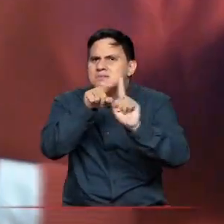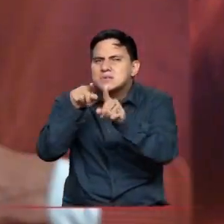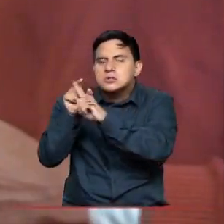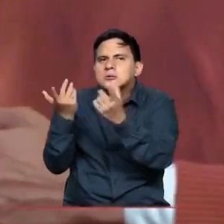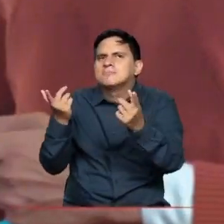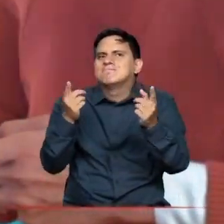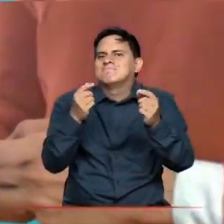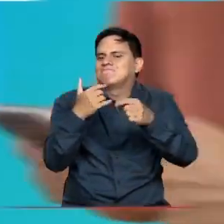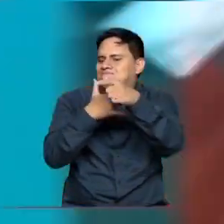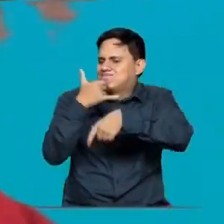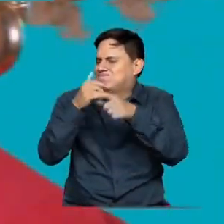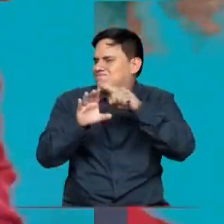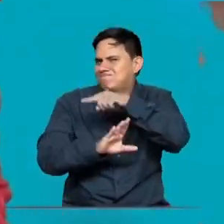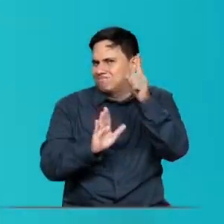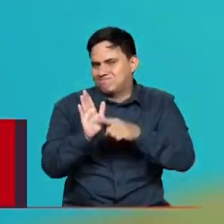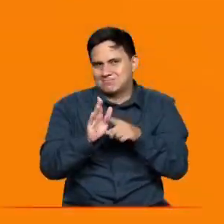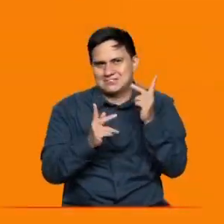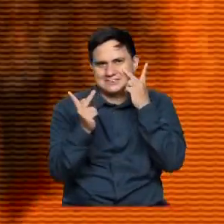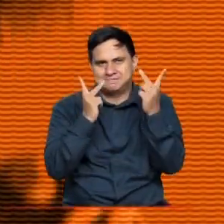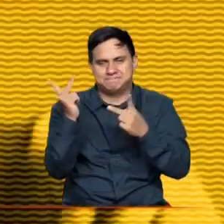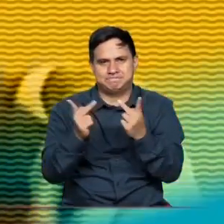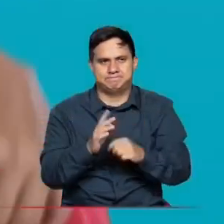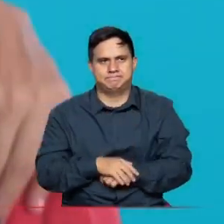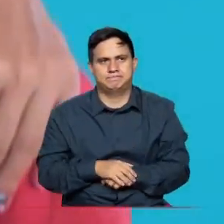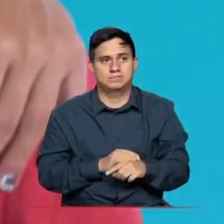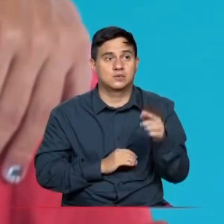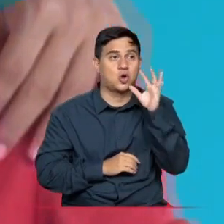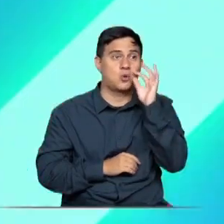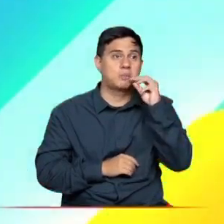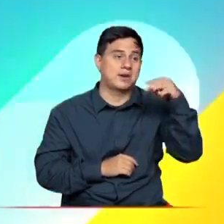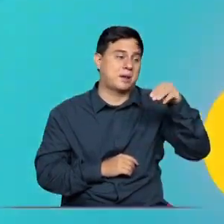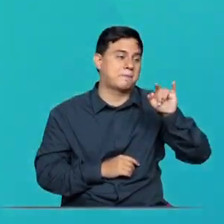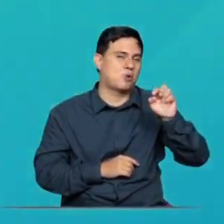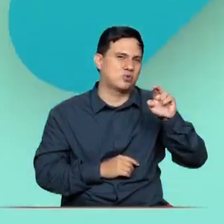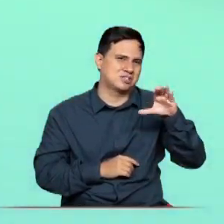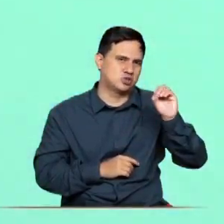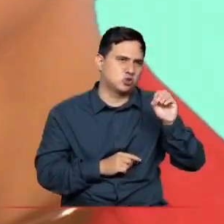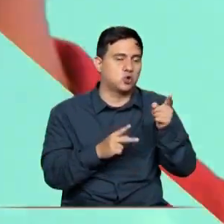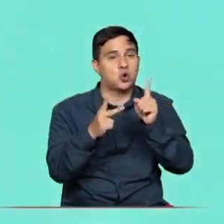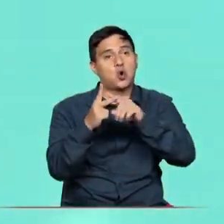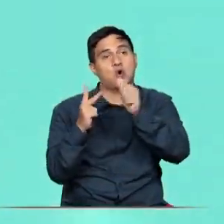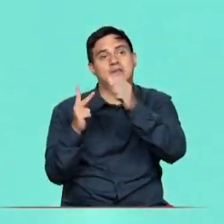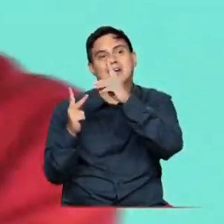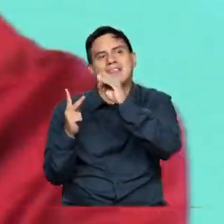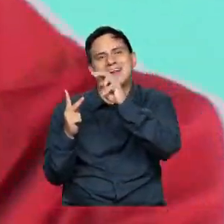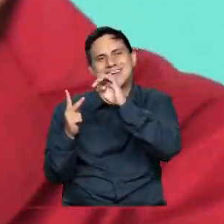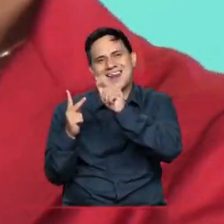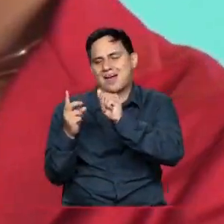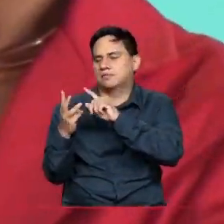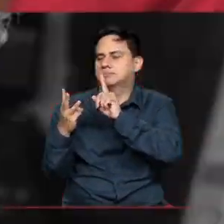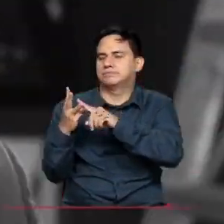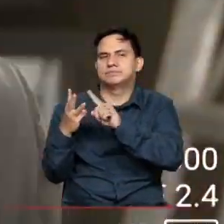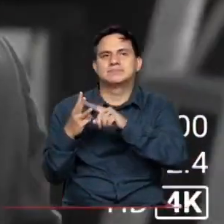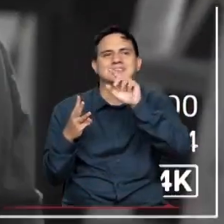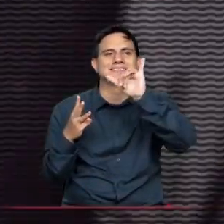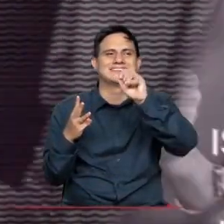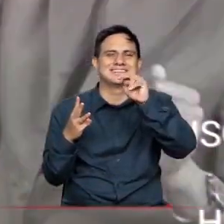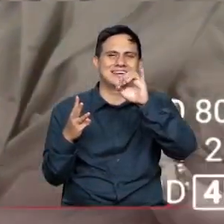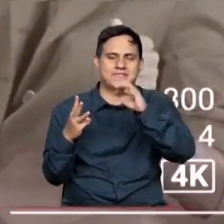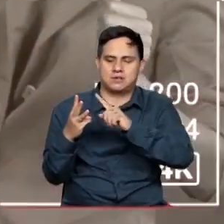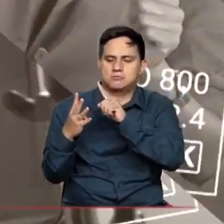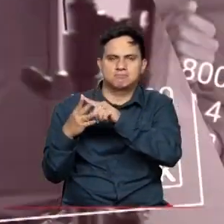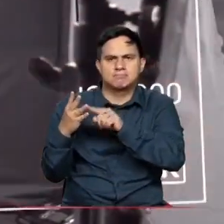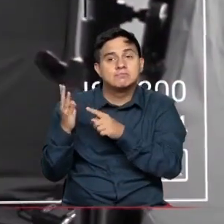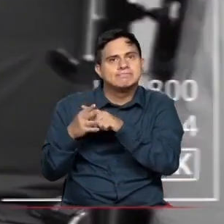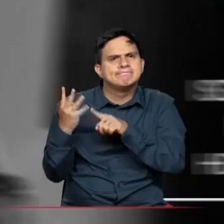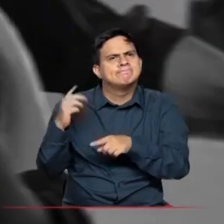Pacífico colombiano. Nuevas caras tendrá el programa, junto a Mauricio Belmonte estarán presentando Daniela Larraondo, Vic Ortiz y Jennifer Maía. Les